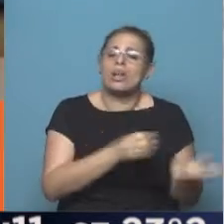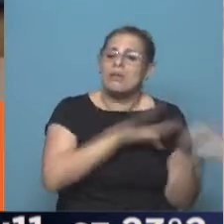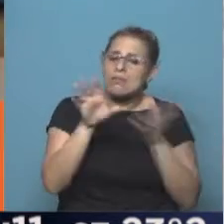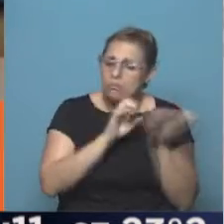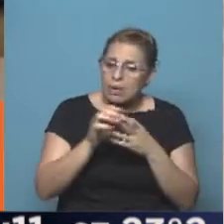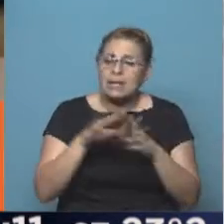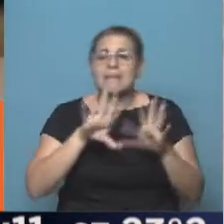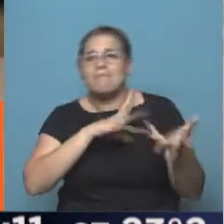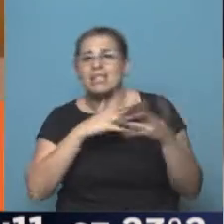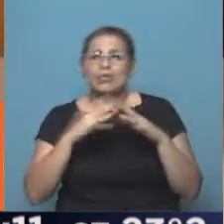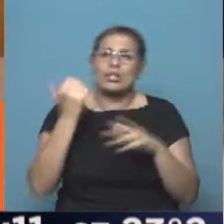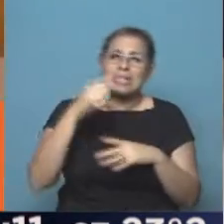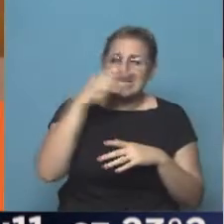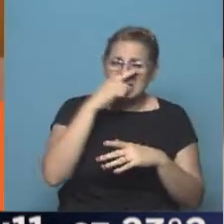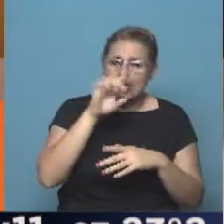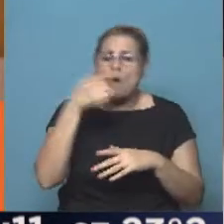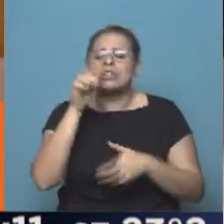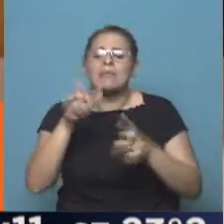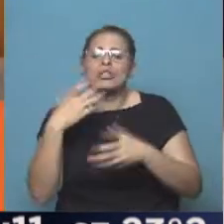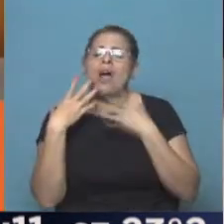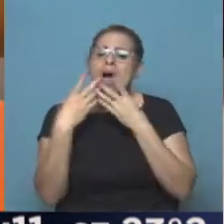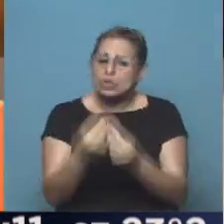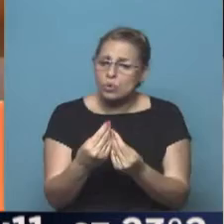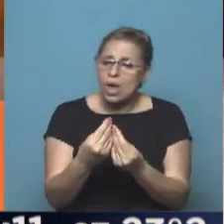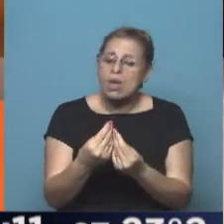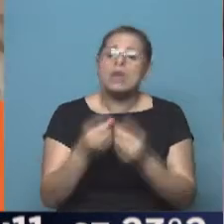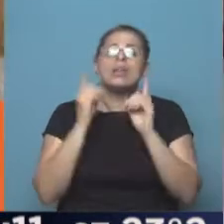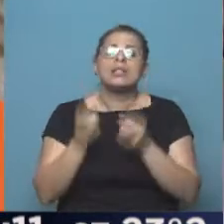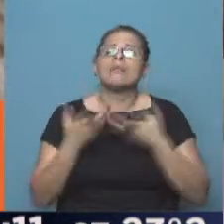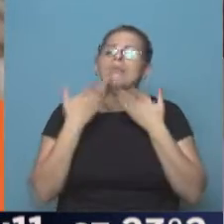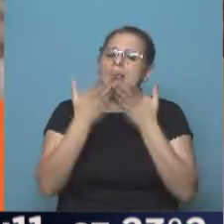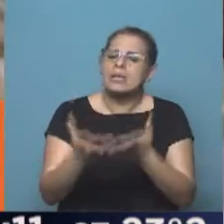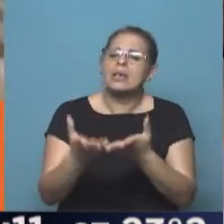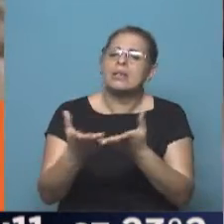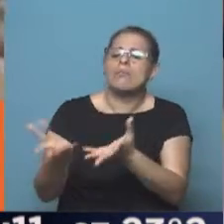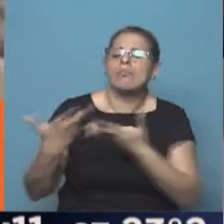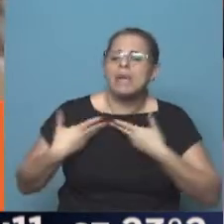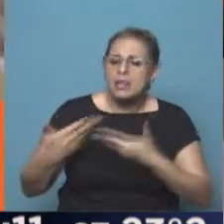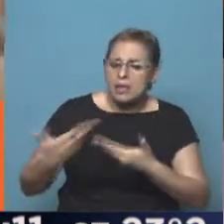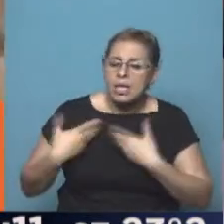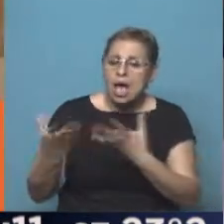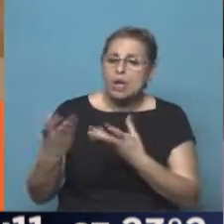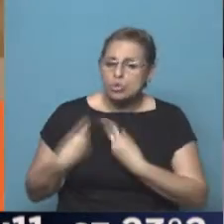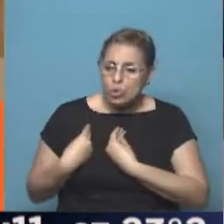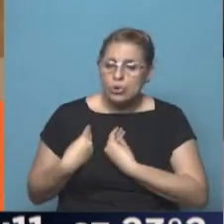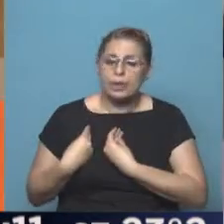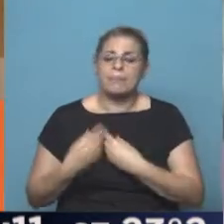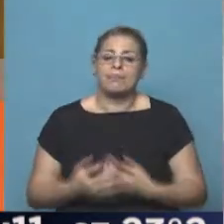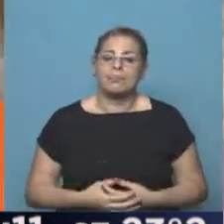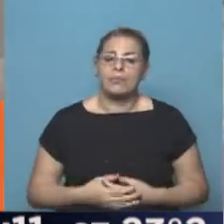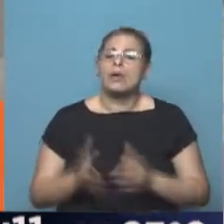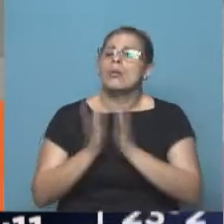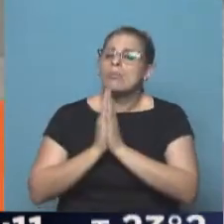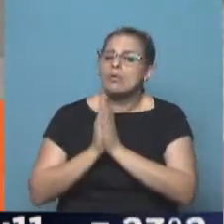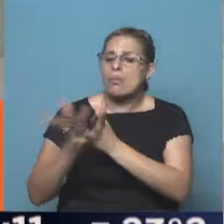y ayudantes muchas personas que nos ayudaron. Te pedían ayuda, te pedían, viste, no sé, ellos decían por